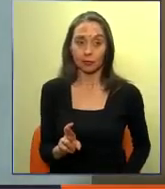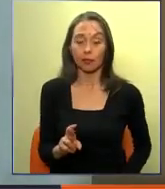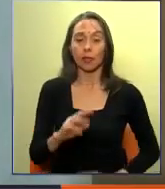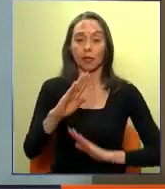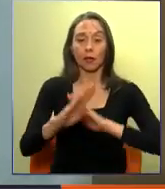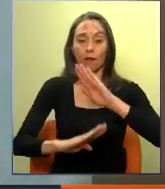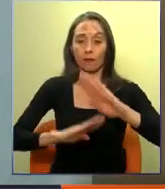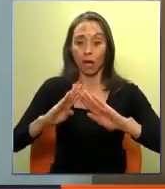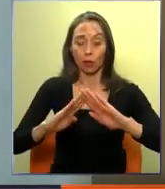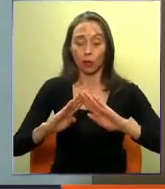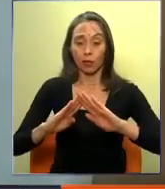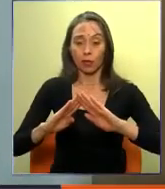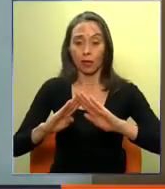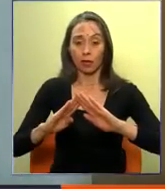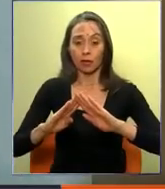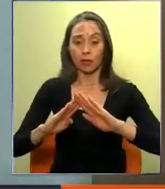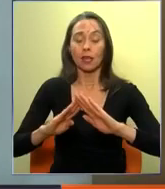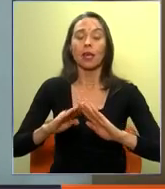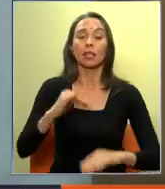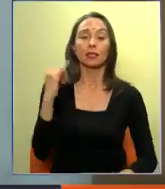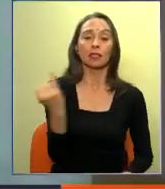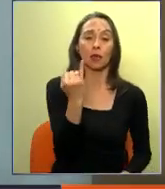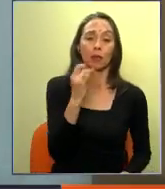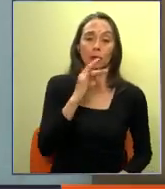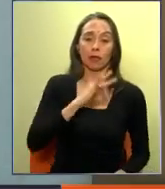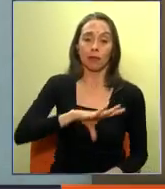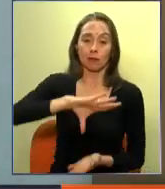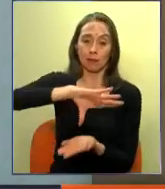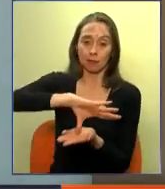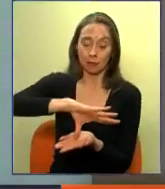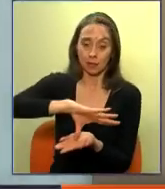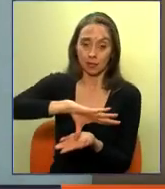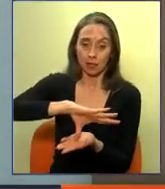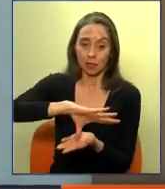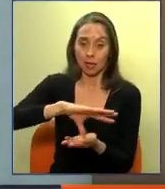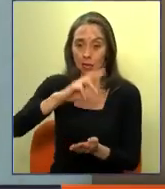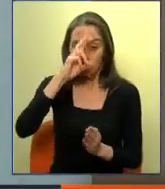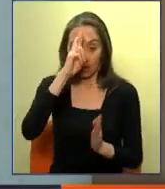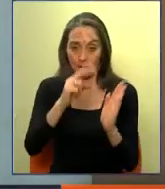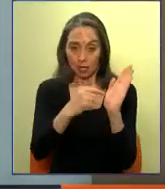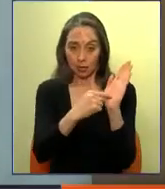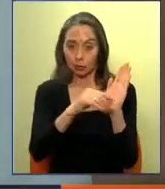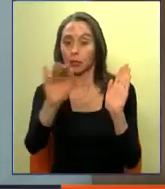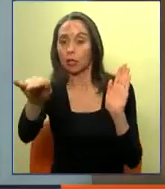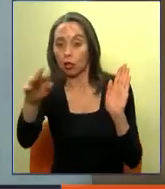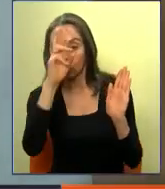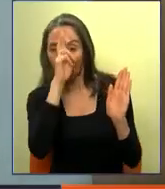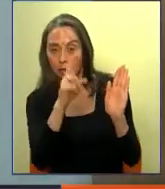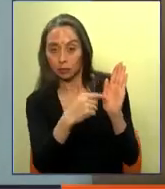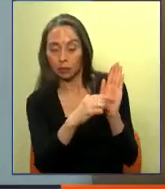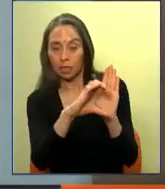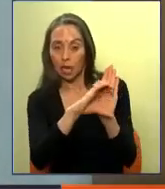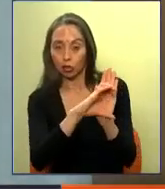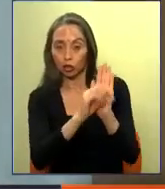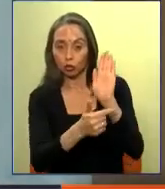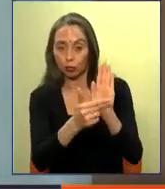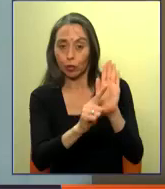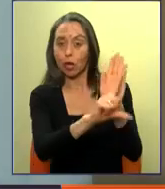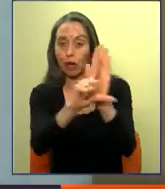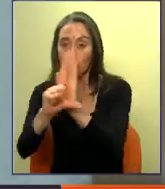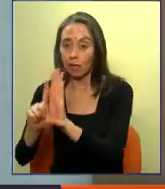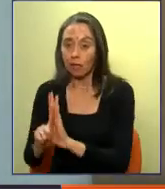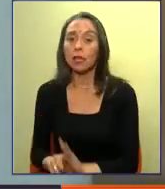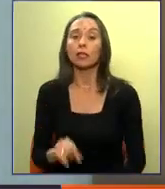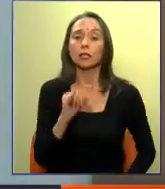conservar la independencia de la nación y guardar y hacer guardar la Constitución y las leyes?